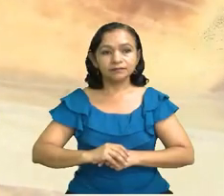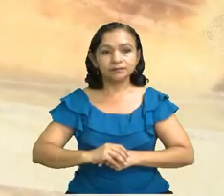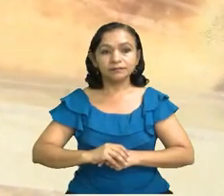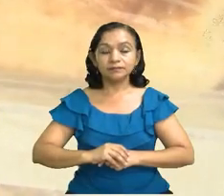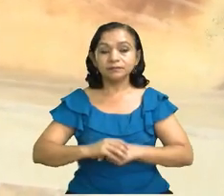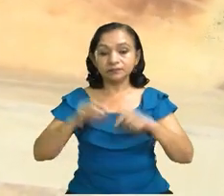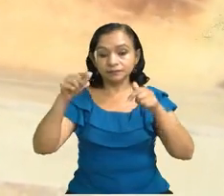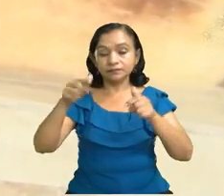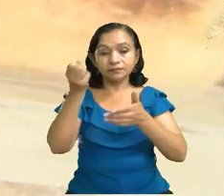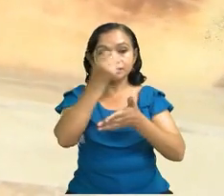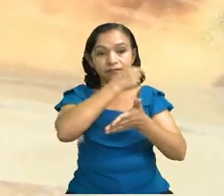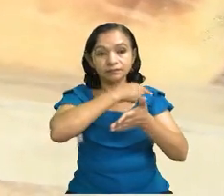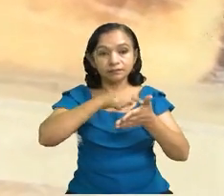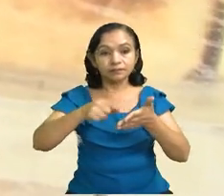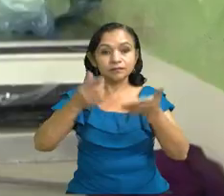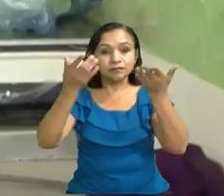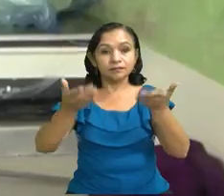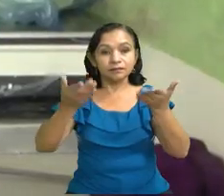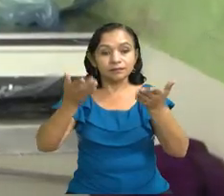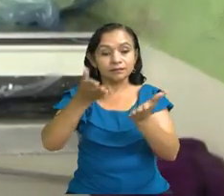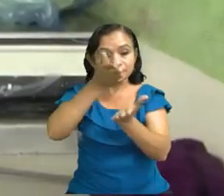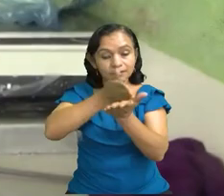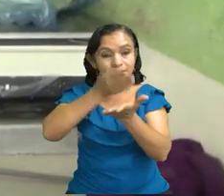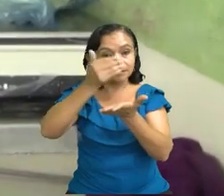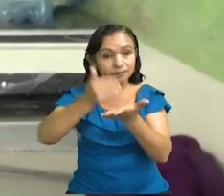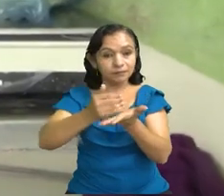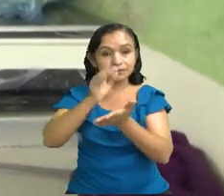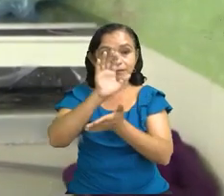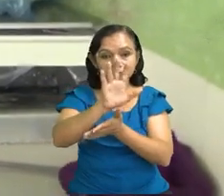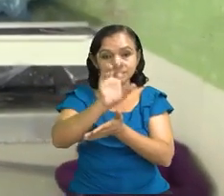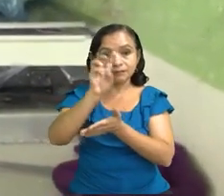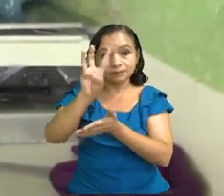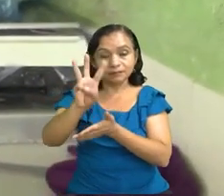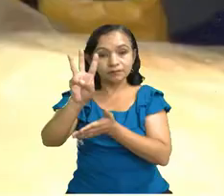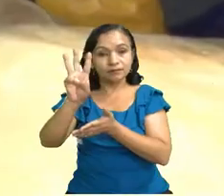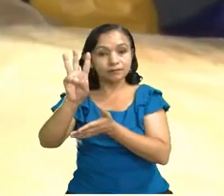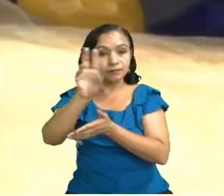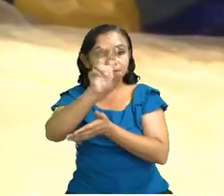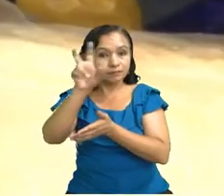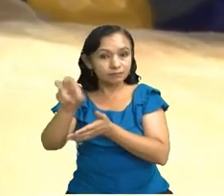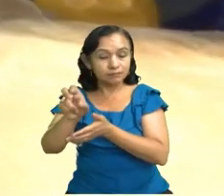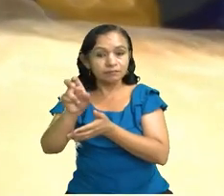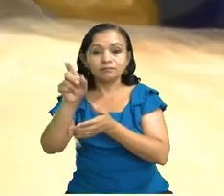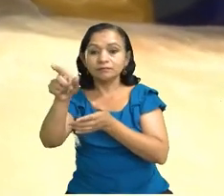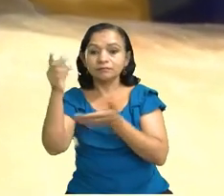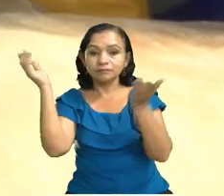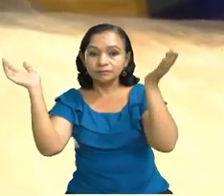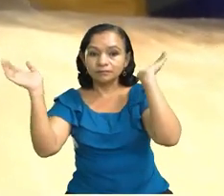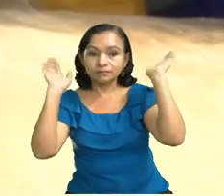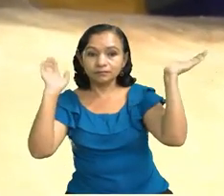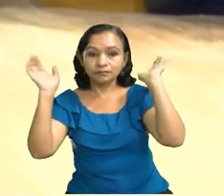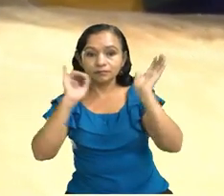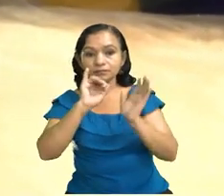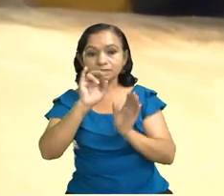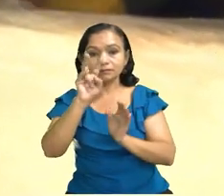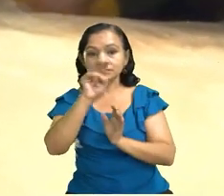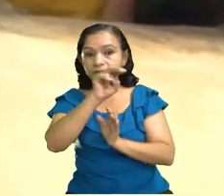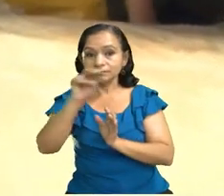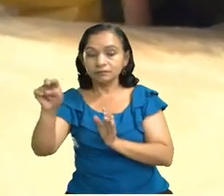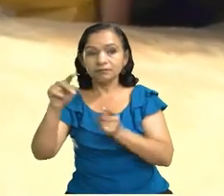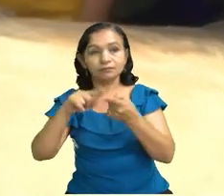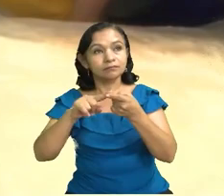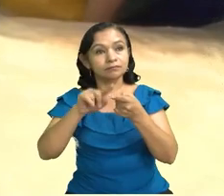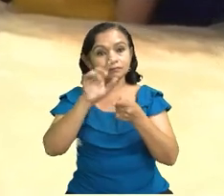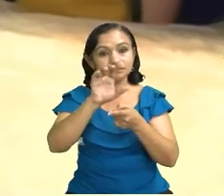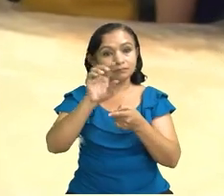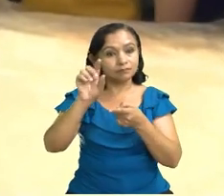Para esta semana, la libra del queso seco se cotiza en 53 córdobas en el mercado Iván Montenegro, mientras la crema pura se cotiza